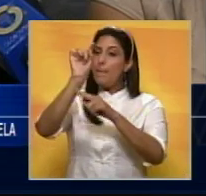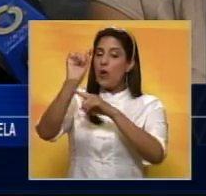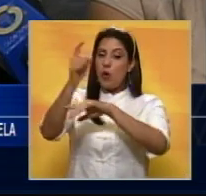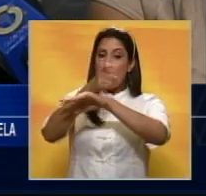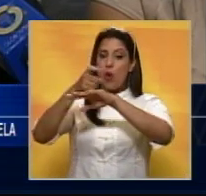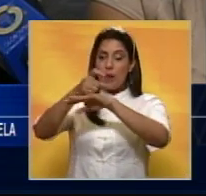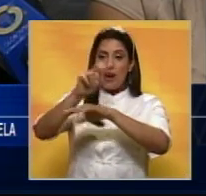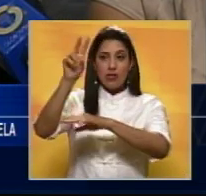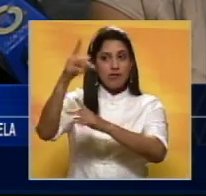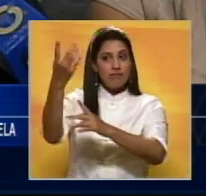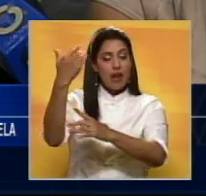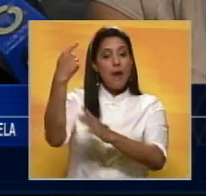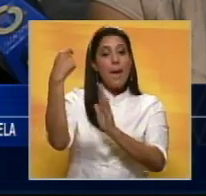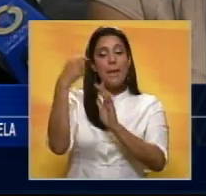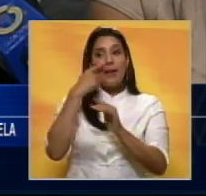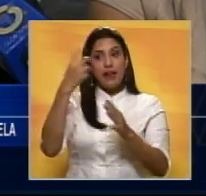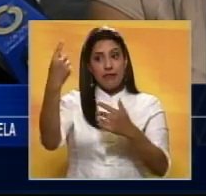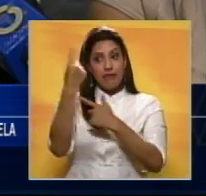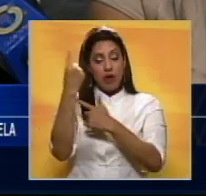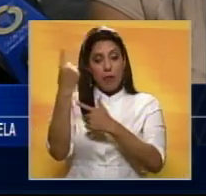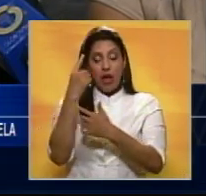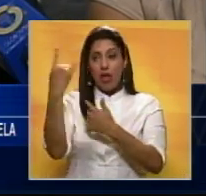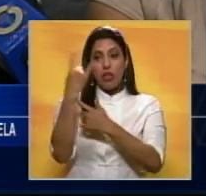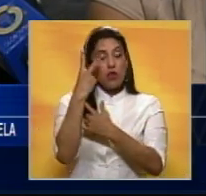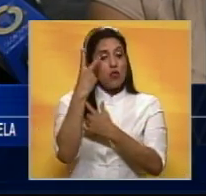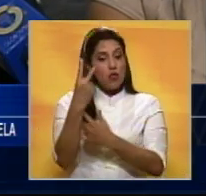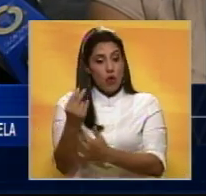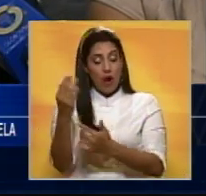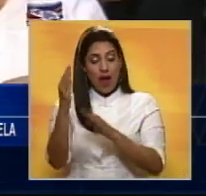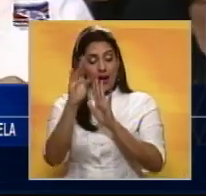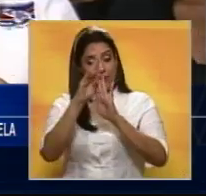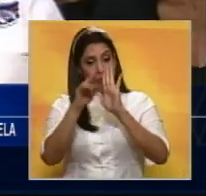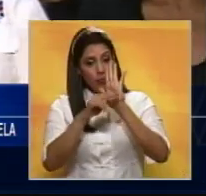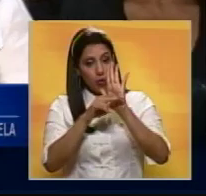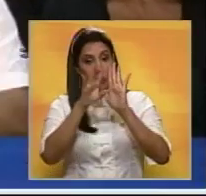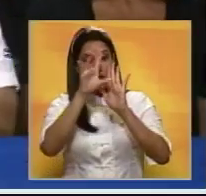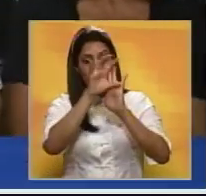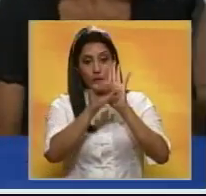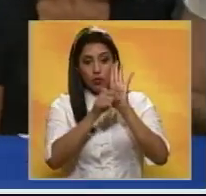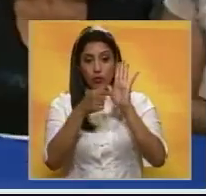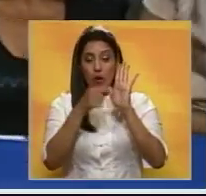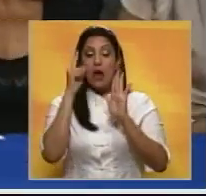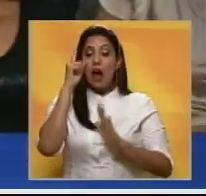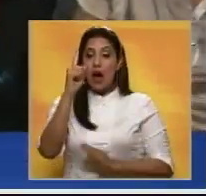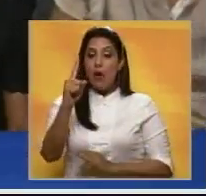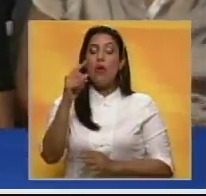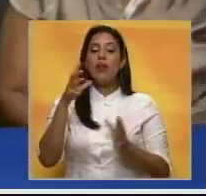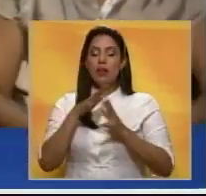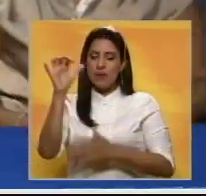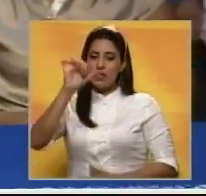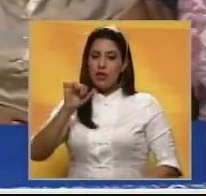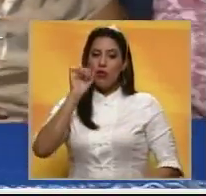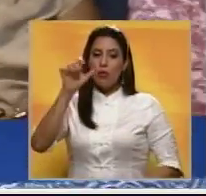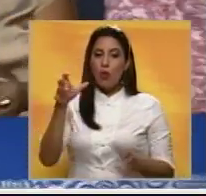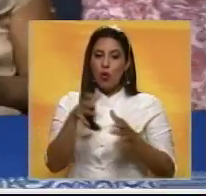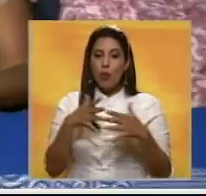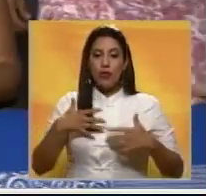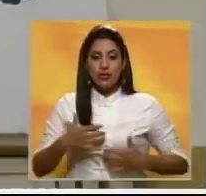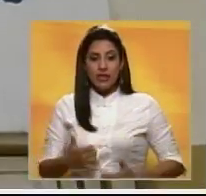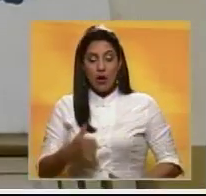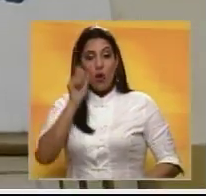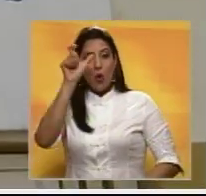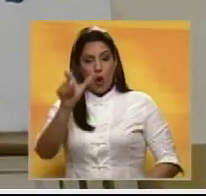al gobierno nacional que cumpla con los postulados constitucionales. Se solidarizaron además con el dirigente sindical del sector salud,